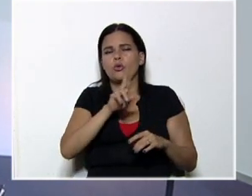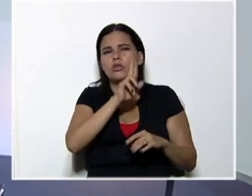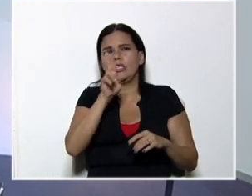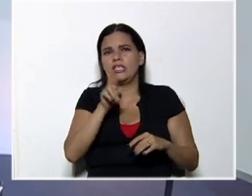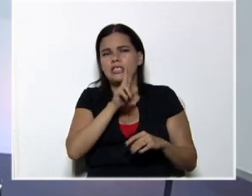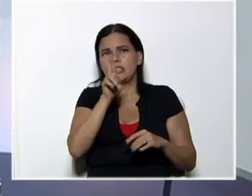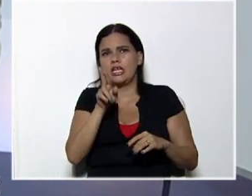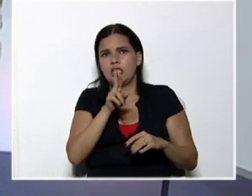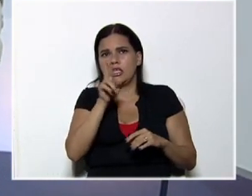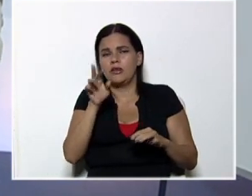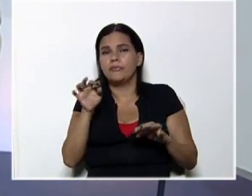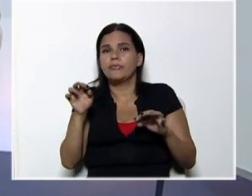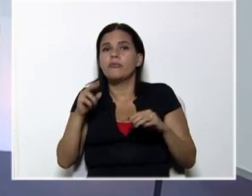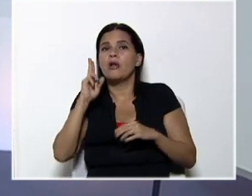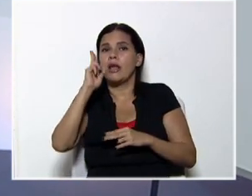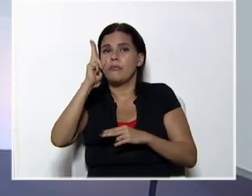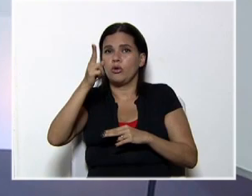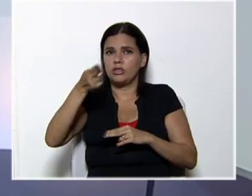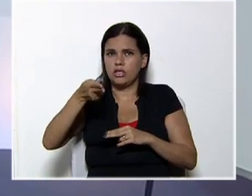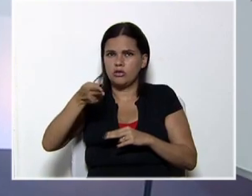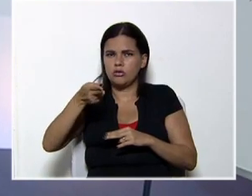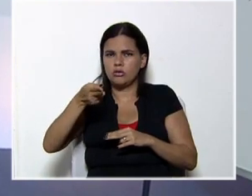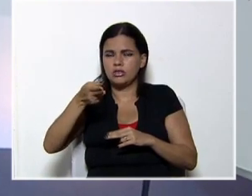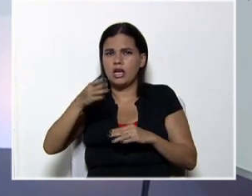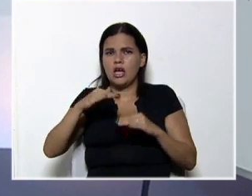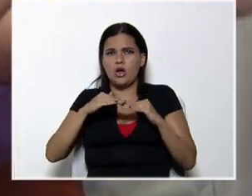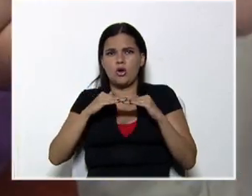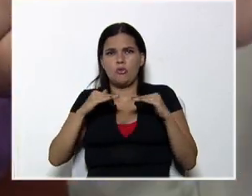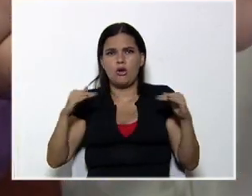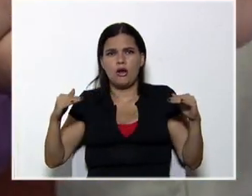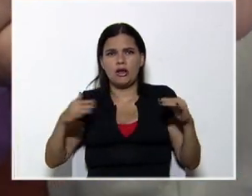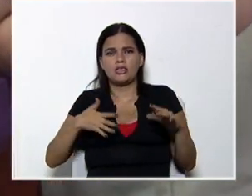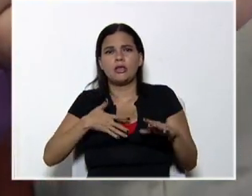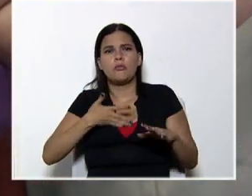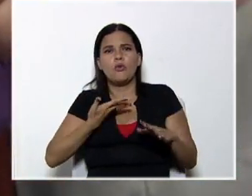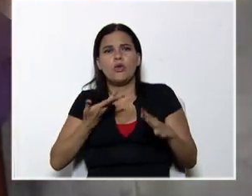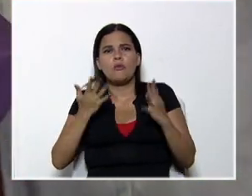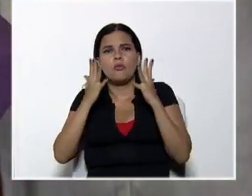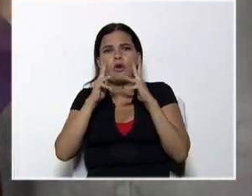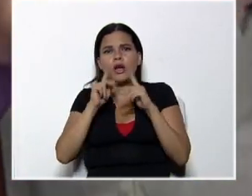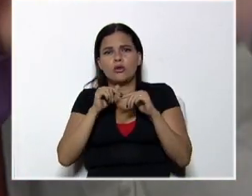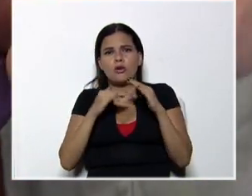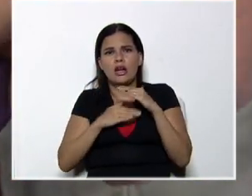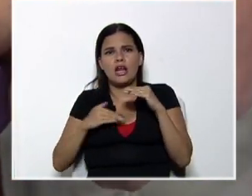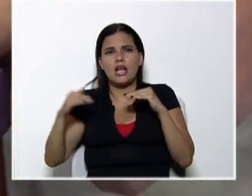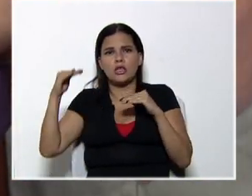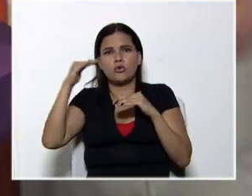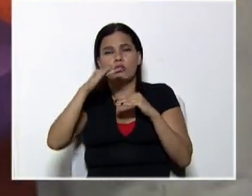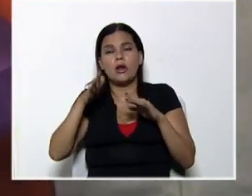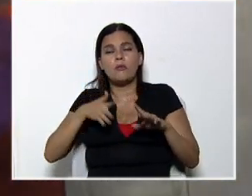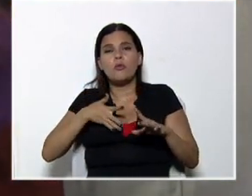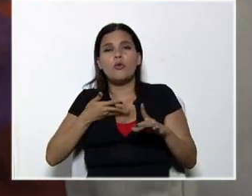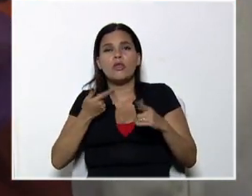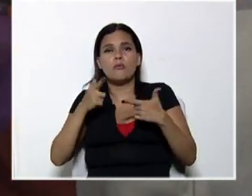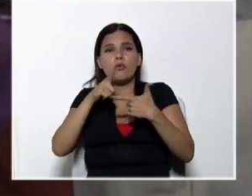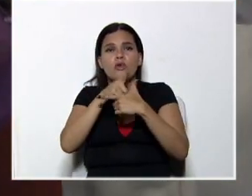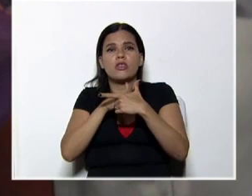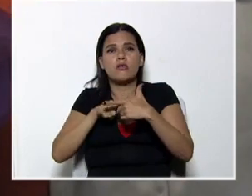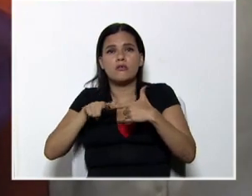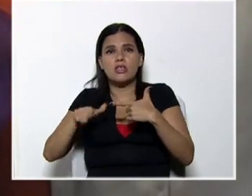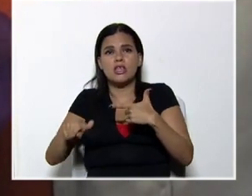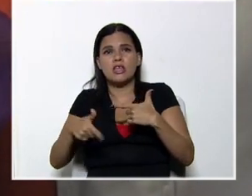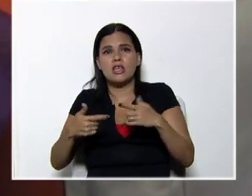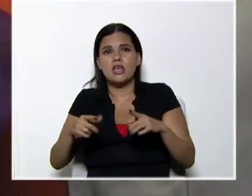base, podemos calcular la altura. Fíjense, podemos dividir este triángulo rectángulo en dos